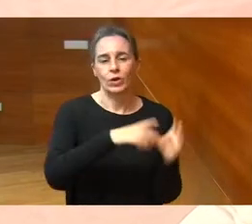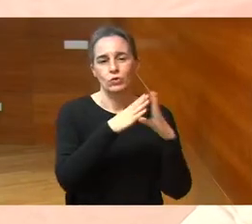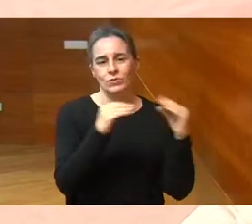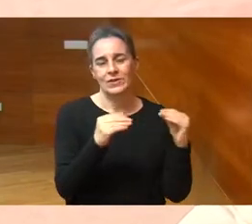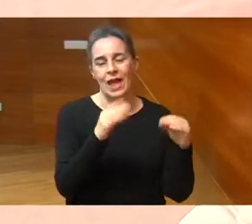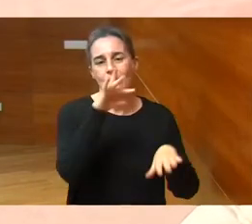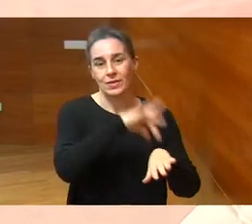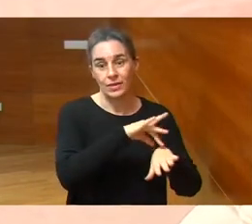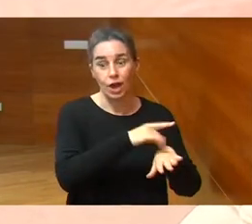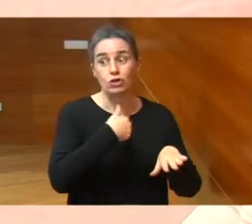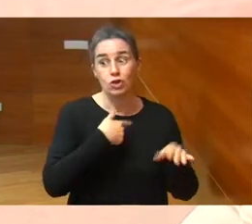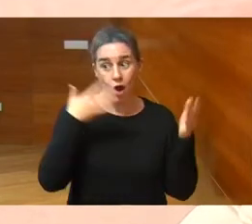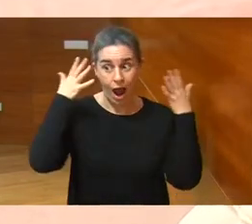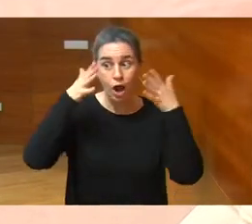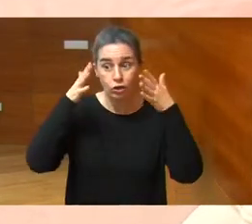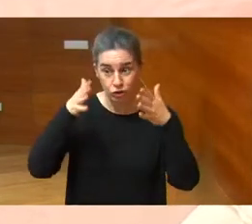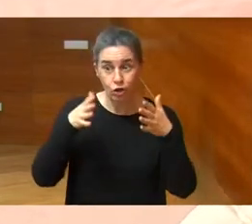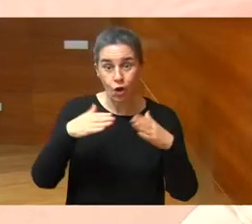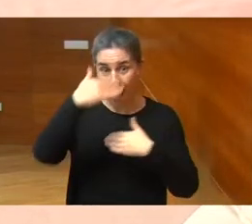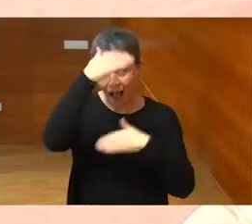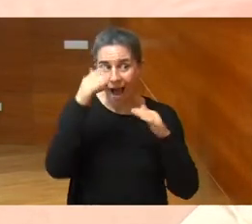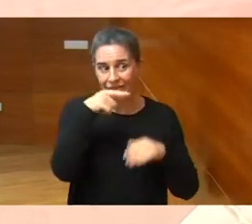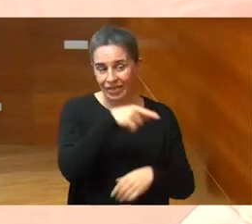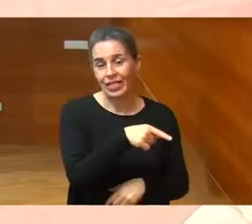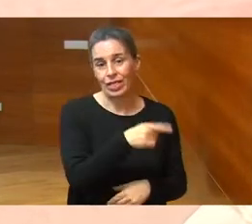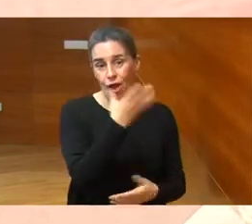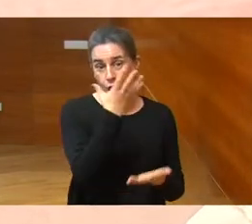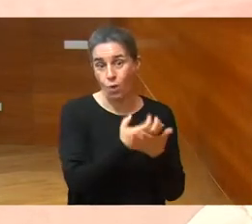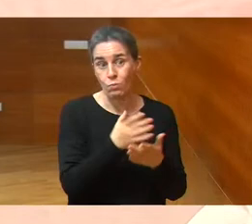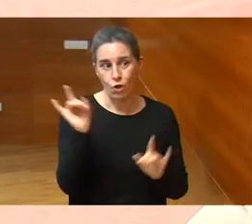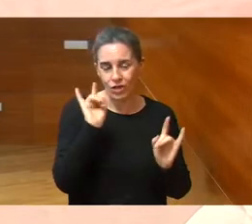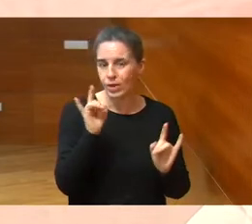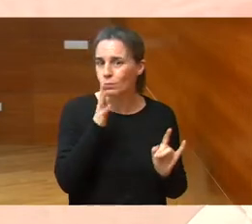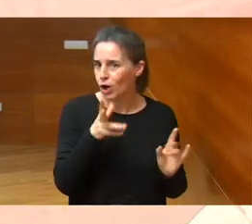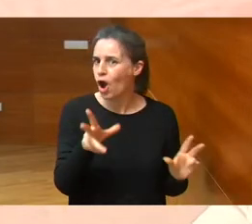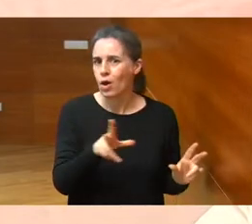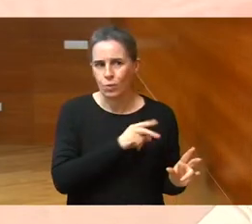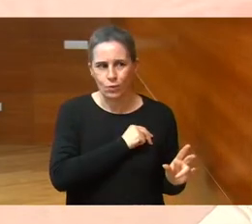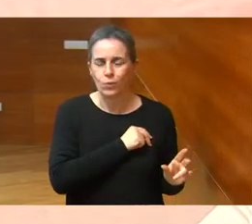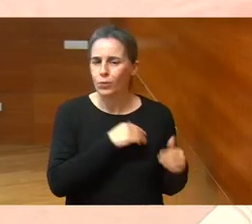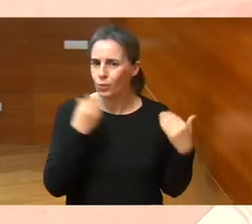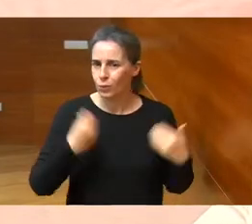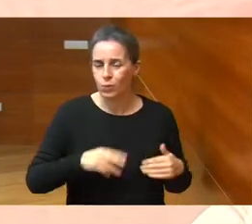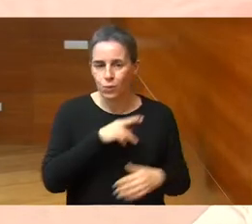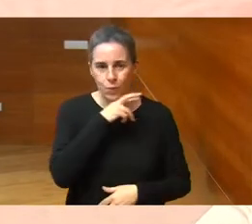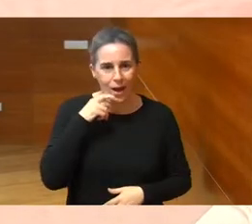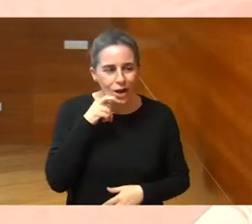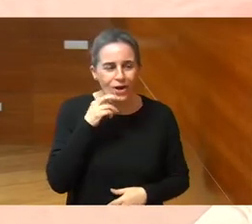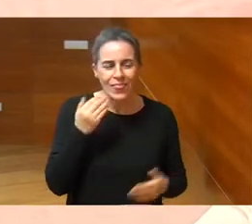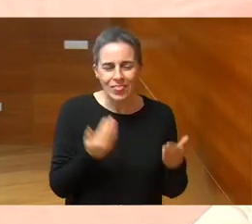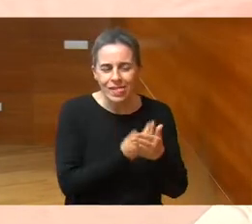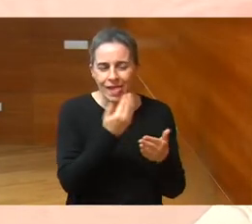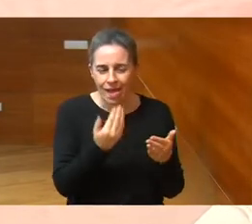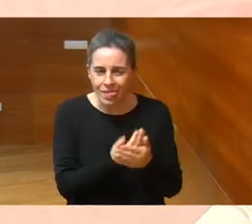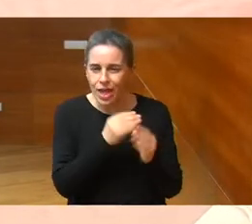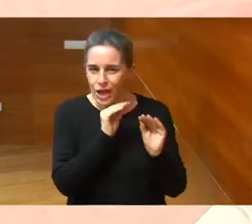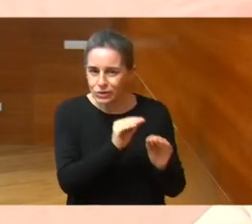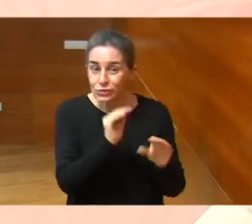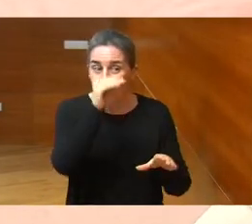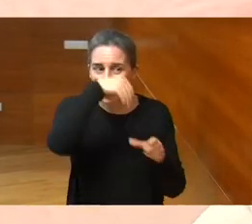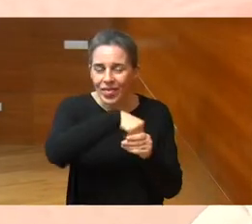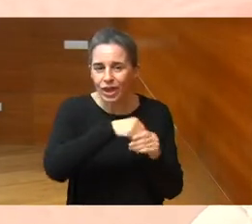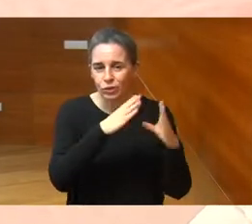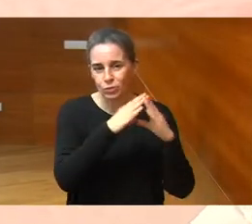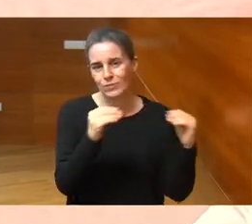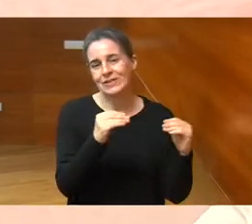que estés muy atentos a ese podcast porque vale apenas a ver cómo era o día a día de esta mujer en la Facultad de